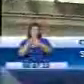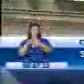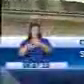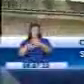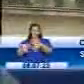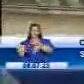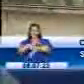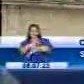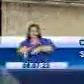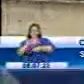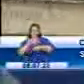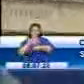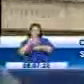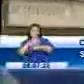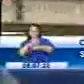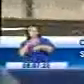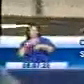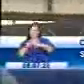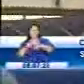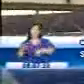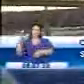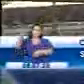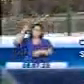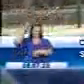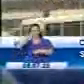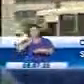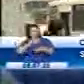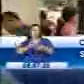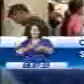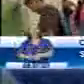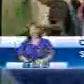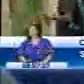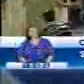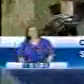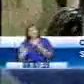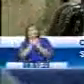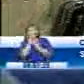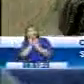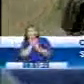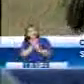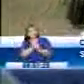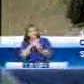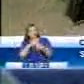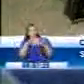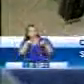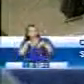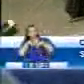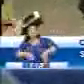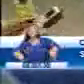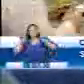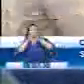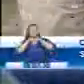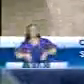no invadir posiblemente carriles que son destinados por ejemplo para la metrovía que puede ser un peligro o para buses de transporte